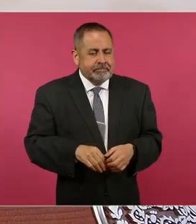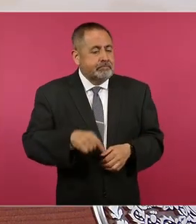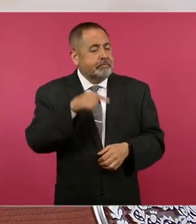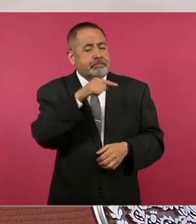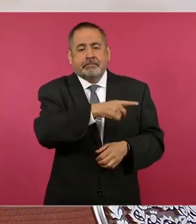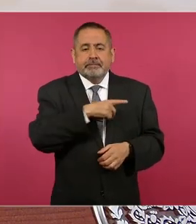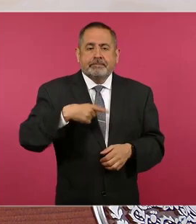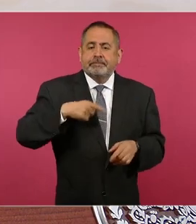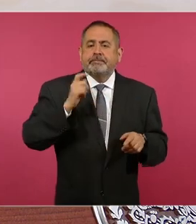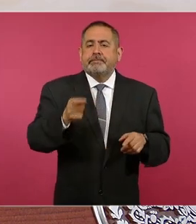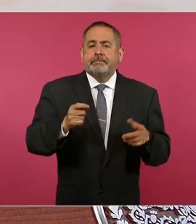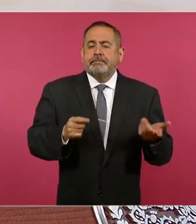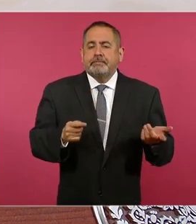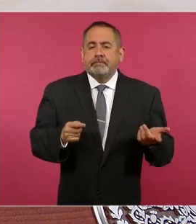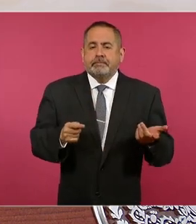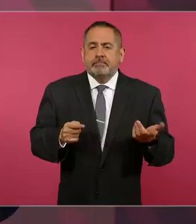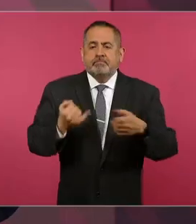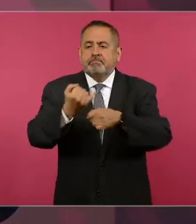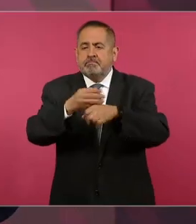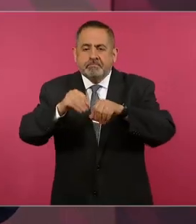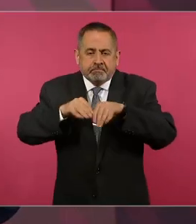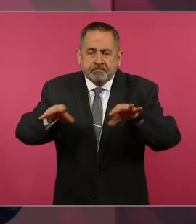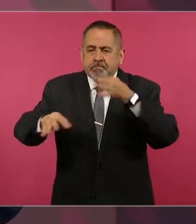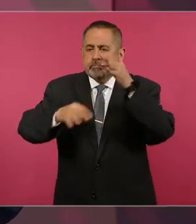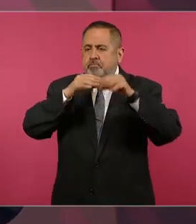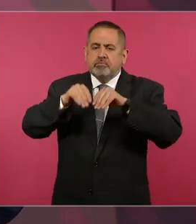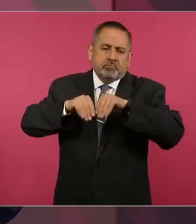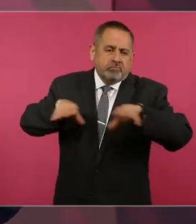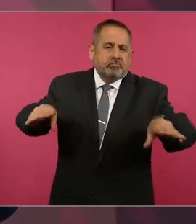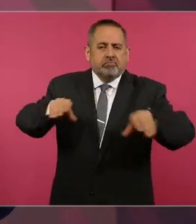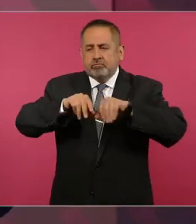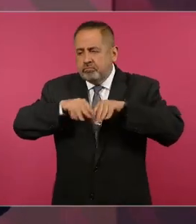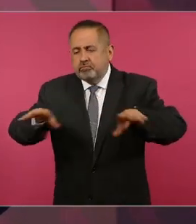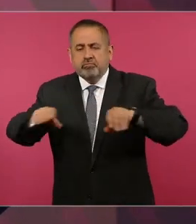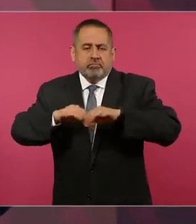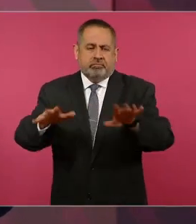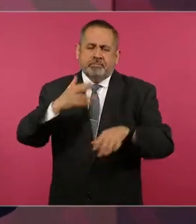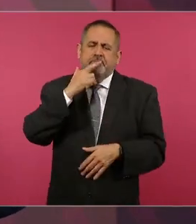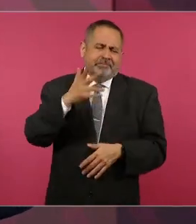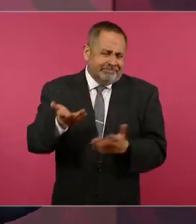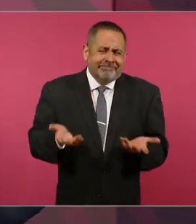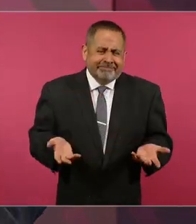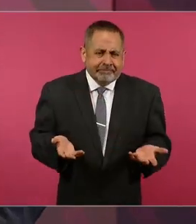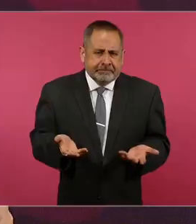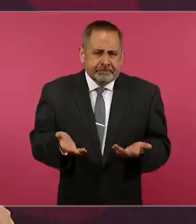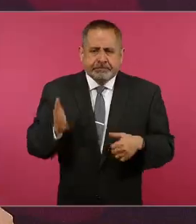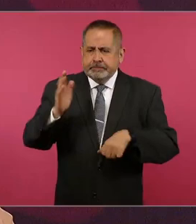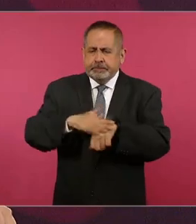a informar más tiempo